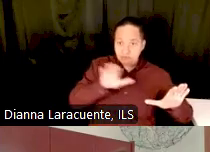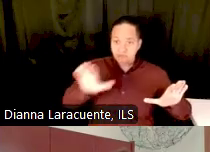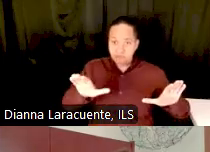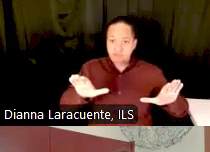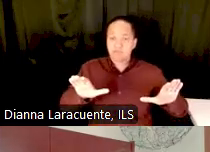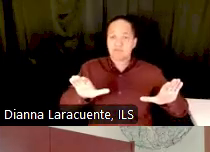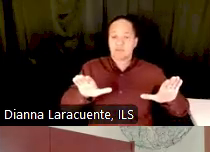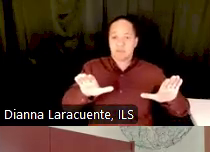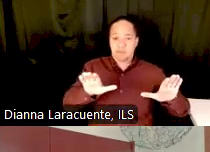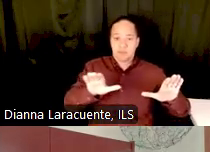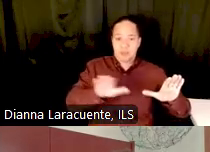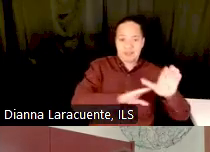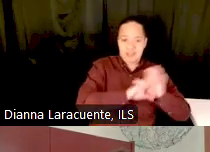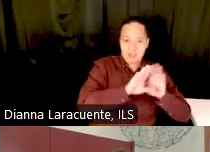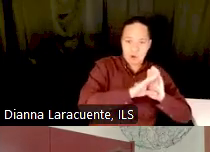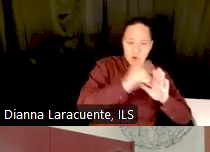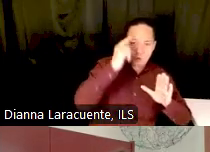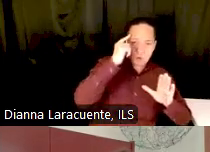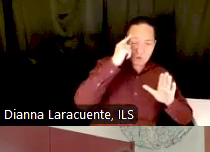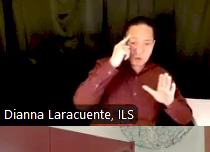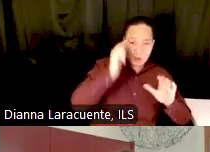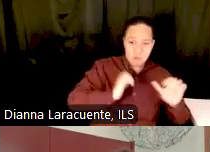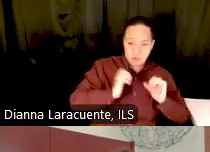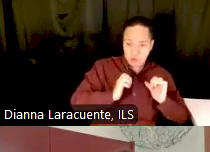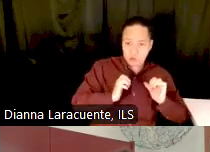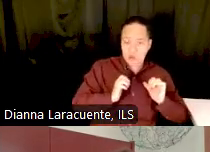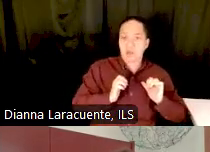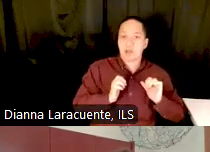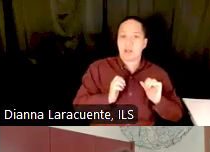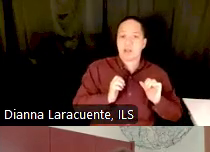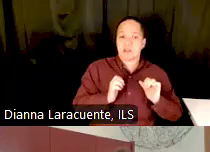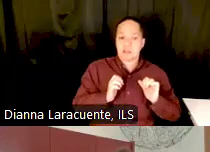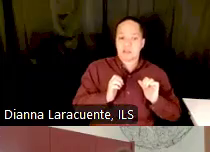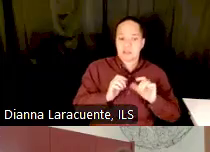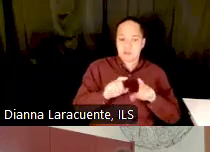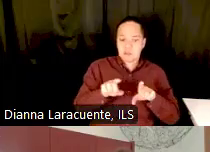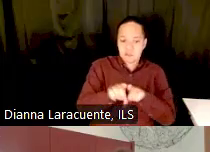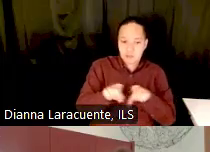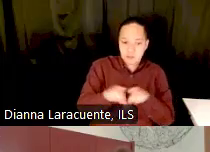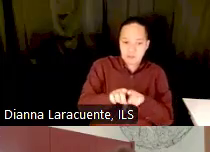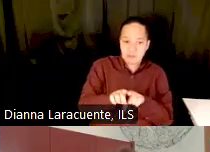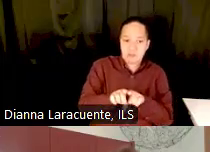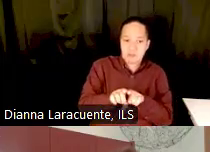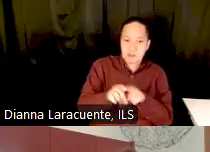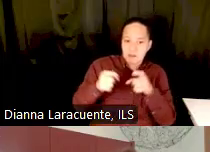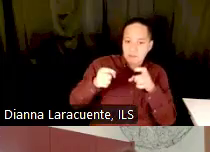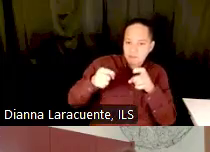desarrollo cognitivo y emocional, como el peligro, por así